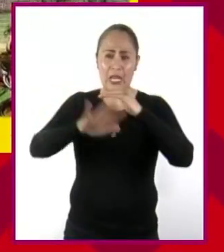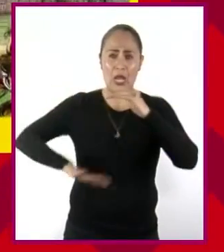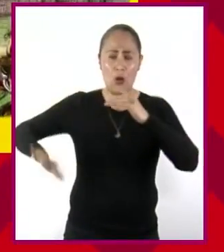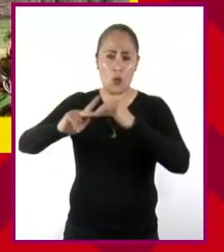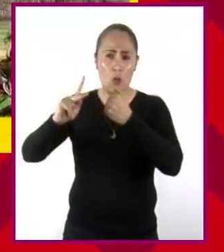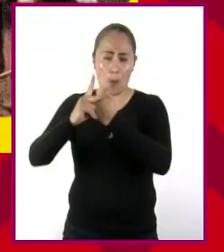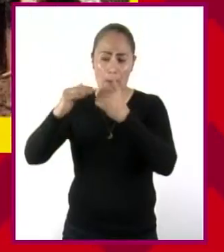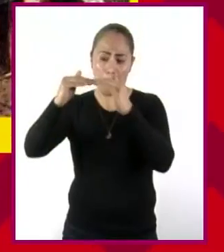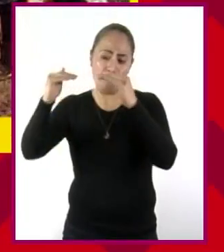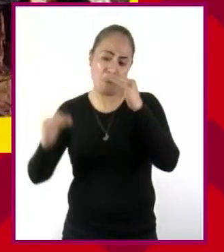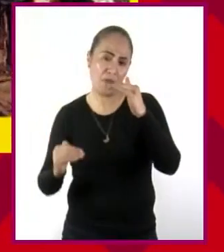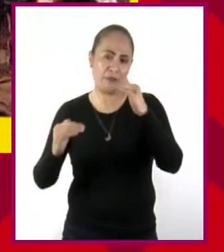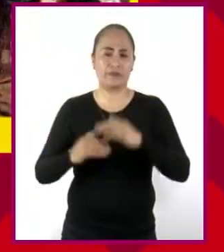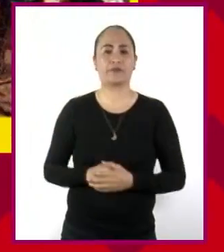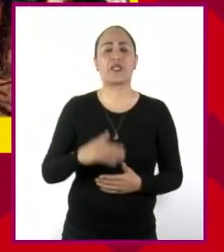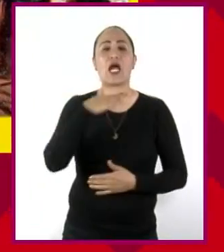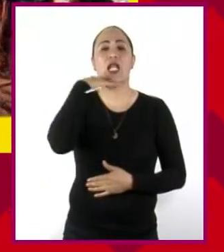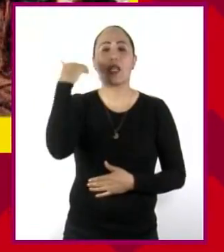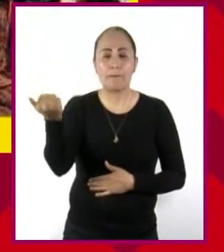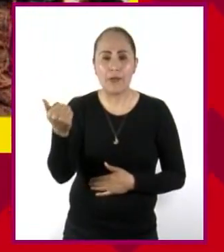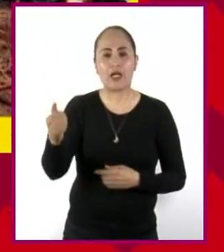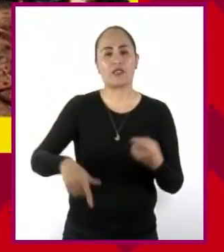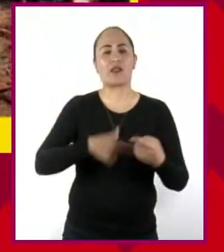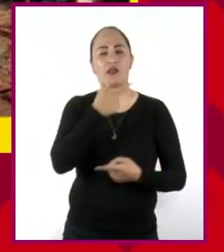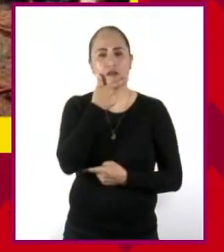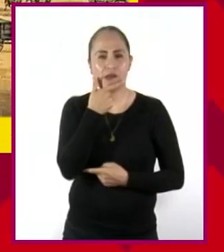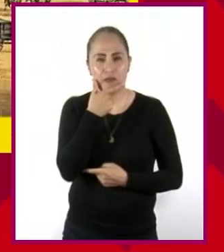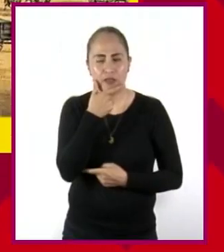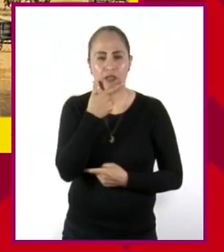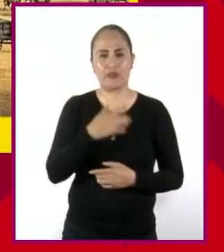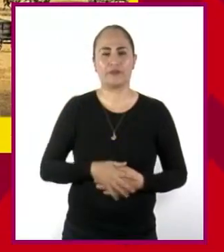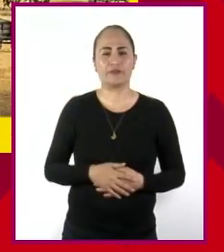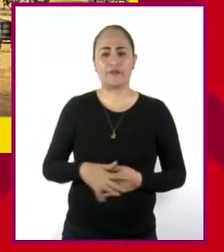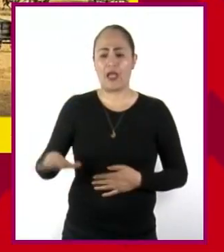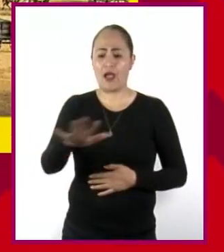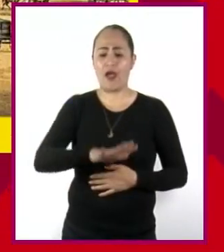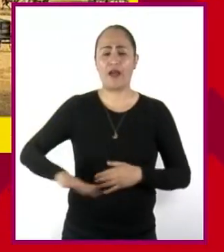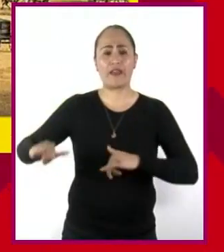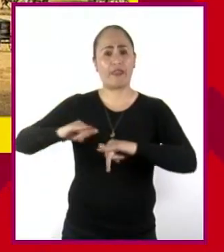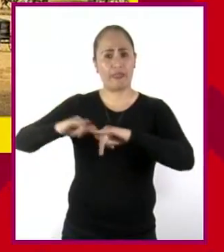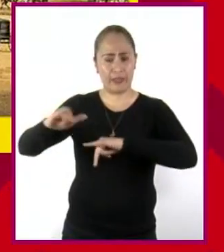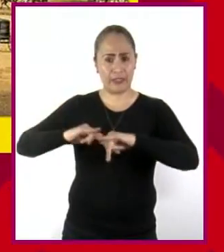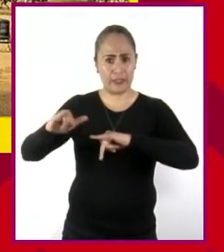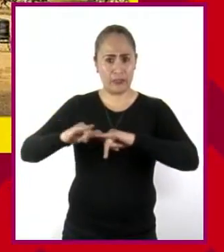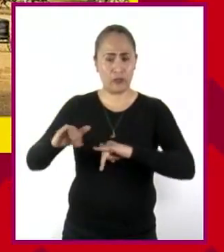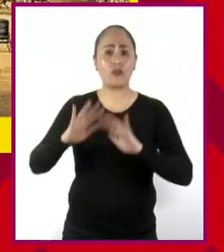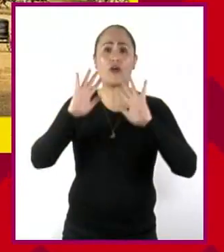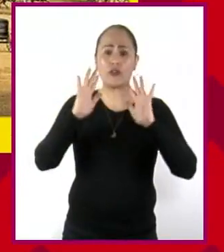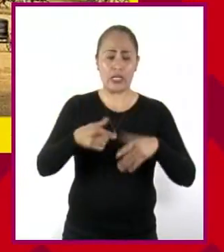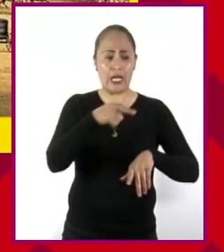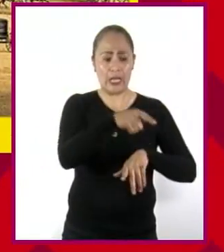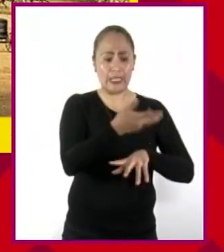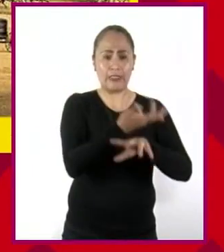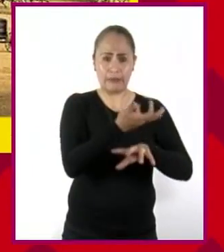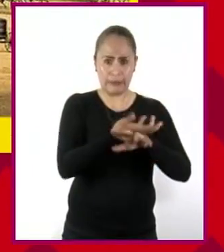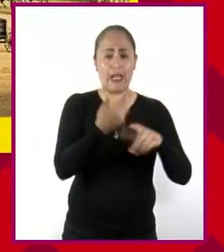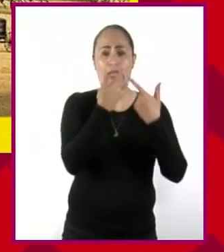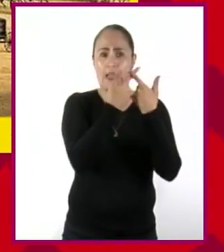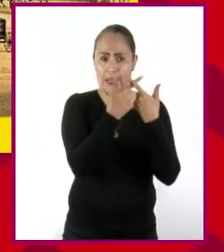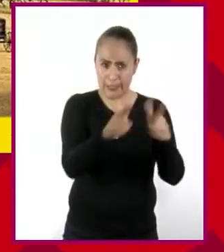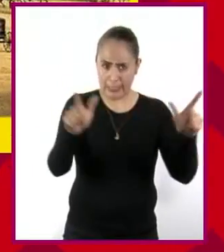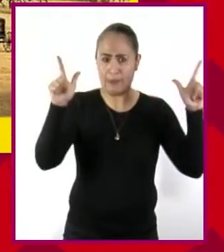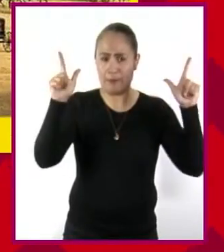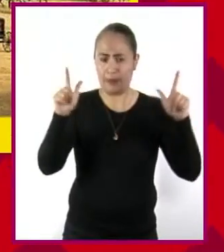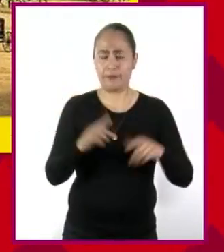Europa, Alemania e Inglaterra. Su territorio, que ya es libre y soberano, pero que está